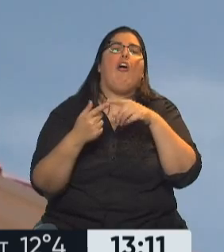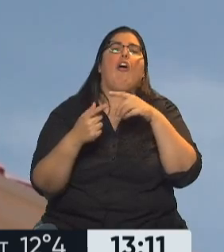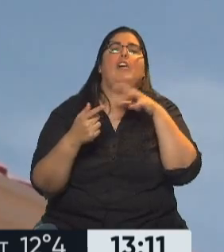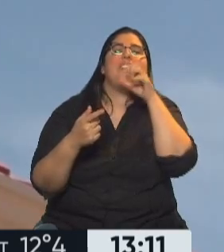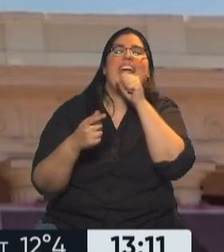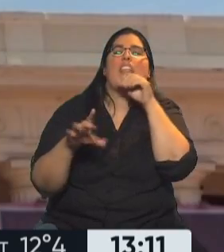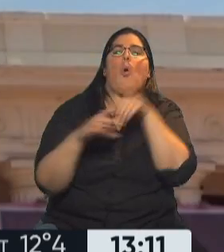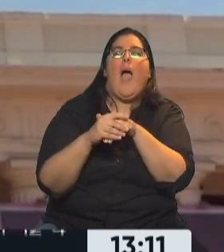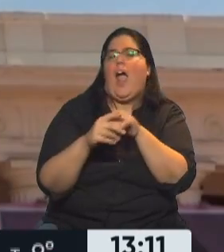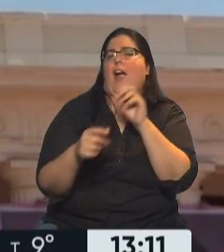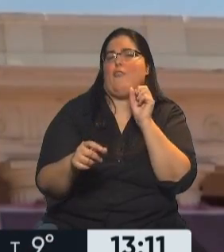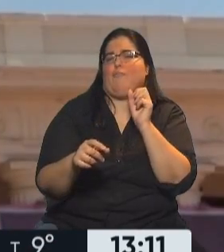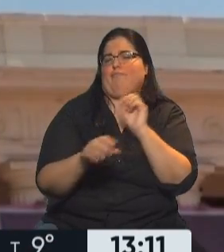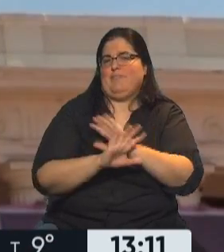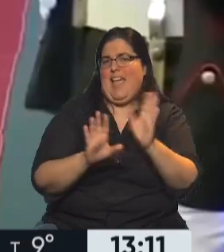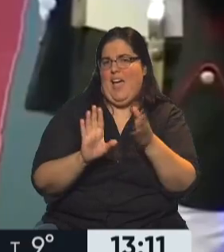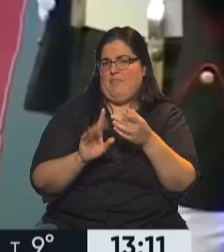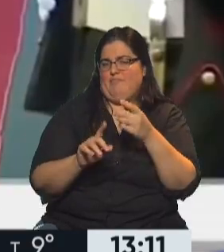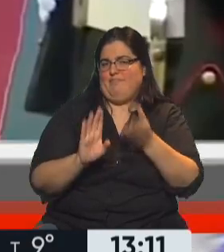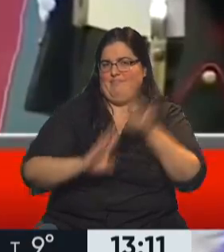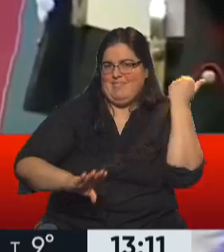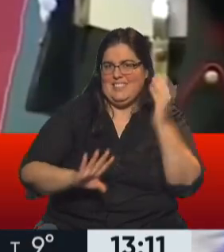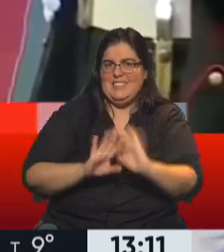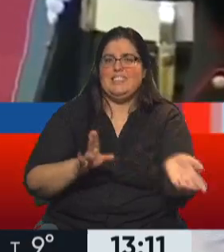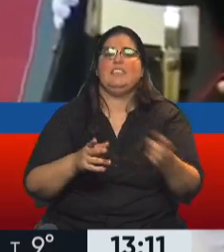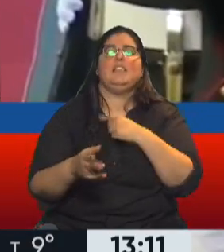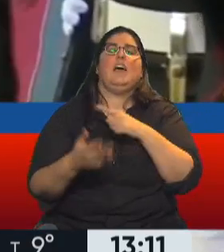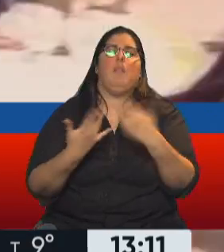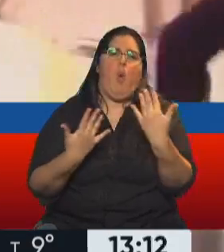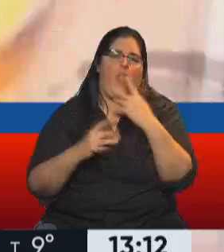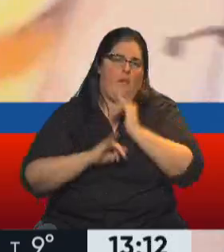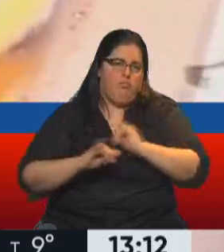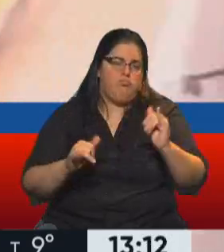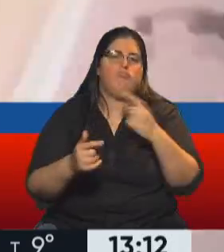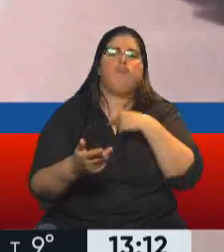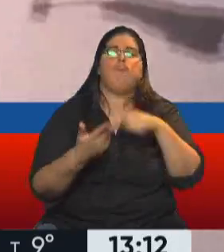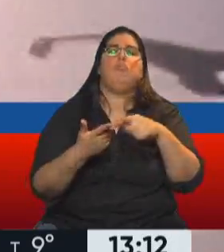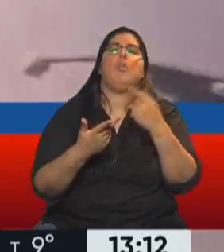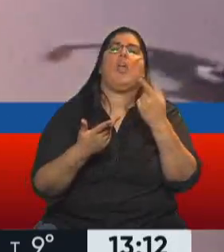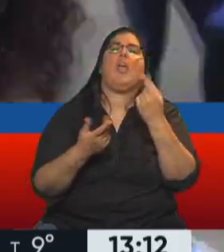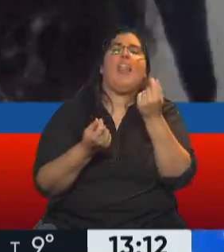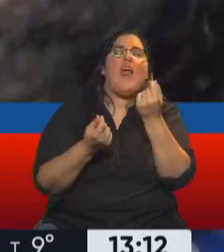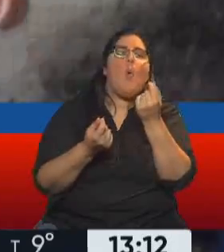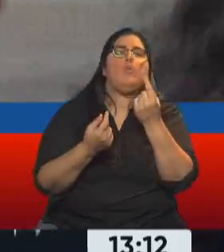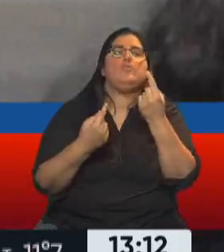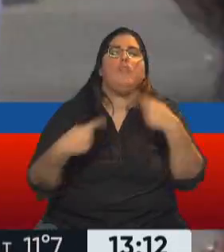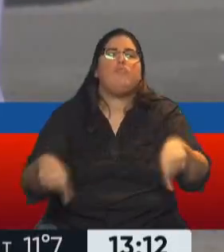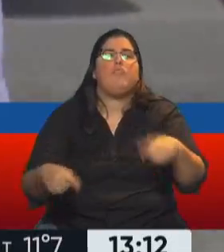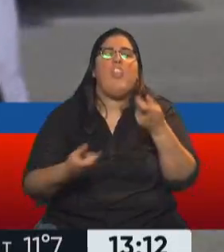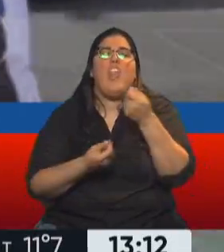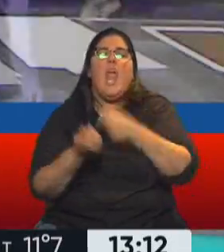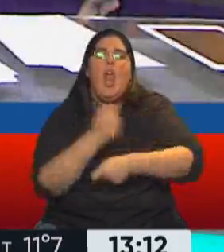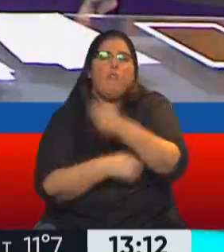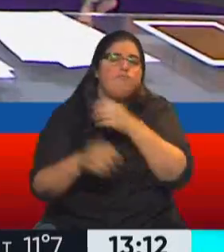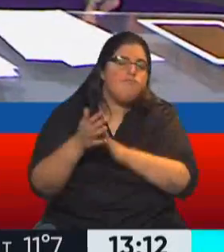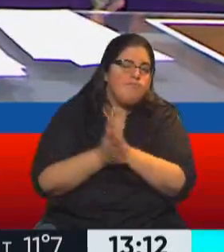están sospechados de desvíos de recursos y blanqueo de fondos y lavado. Bueno,